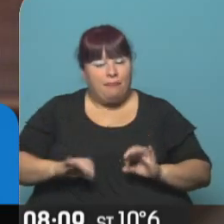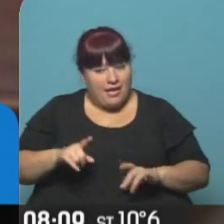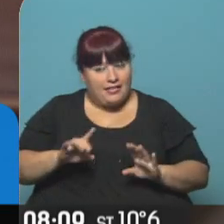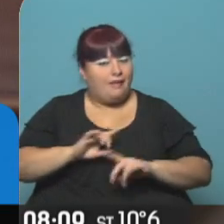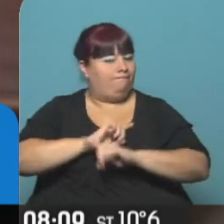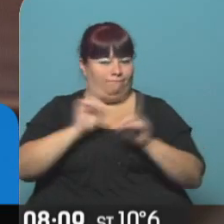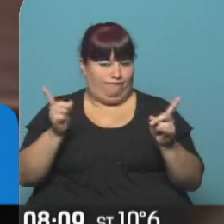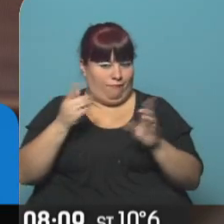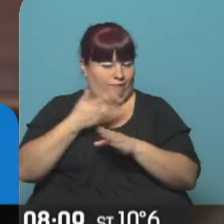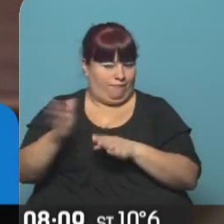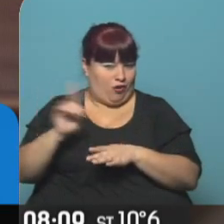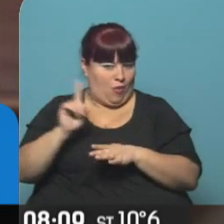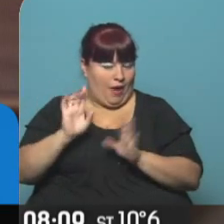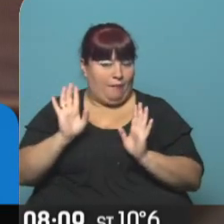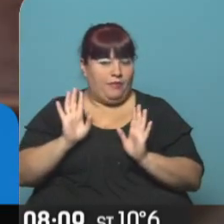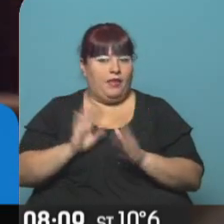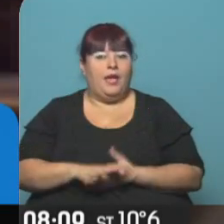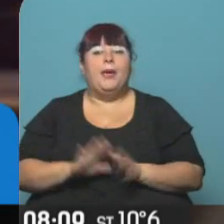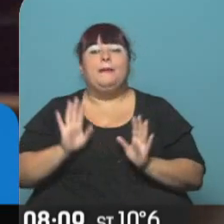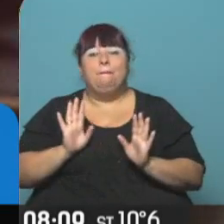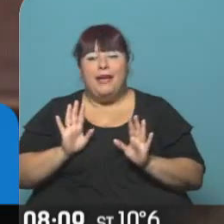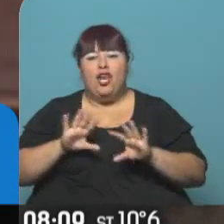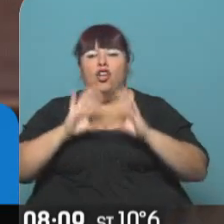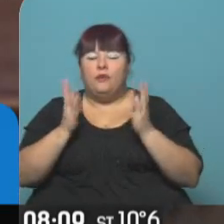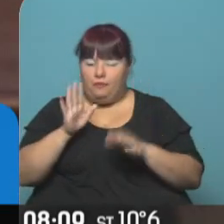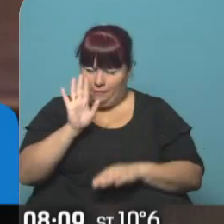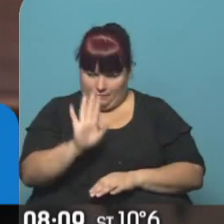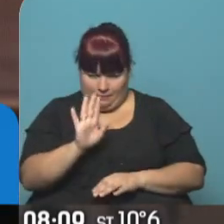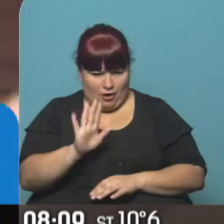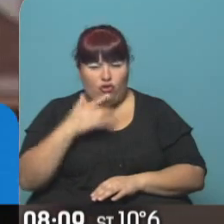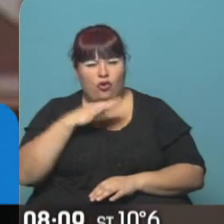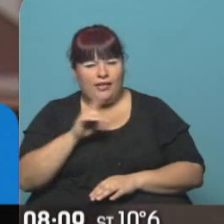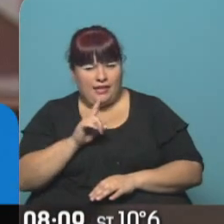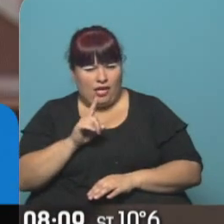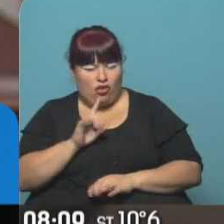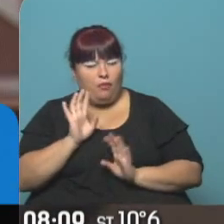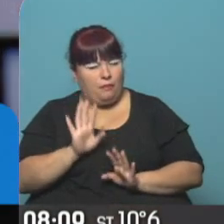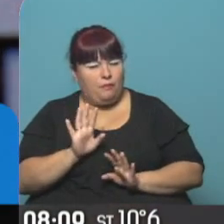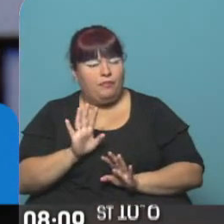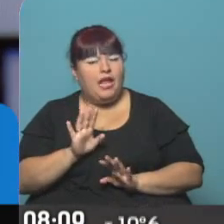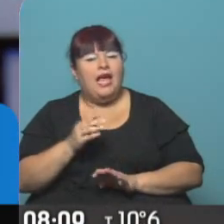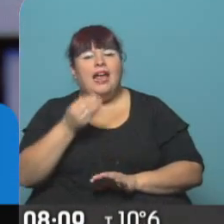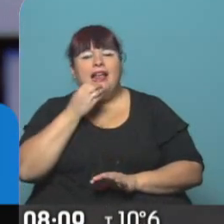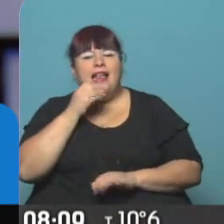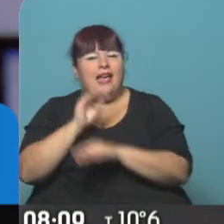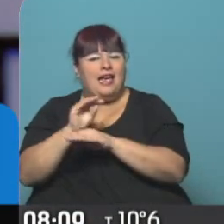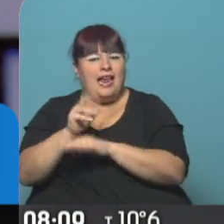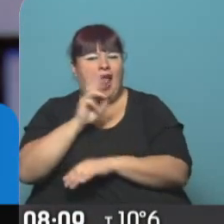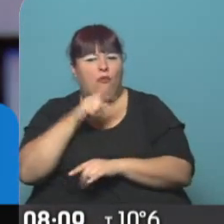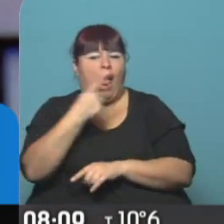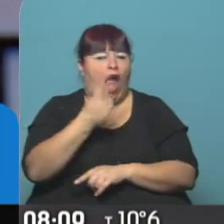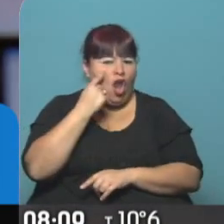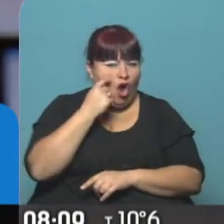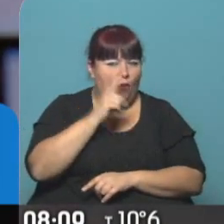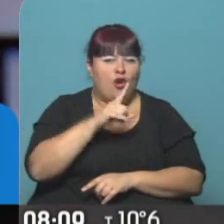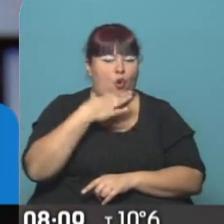tampoco vamos por el bien de familia pero en general pero lo entiendo alimentos generalmente lo hace la mujer al hombre